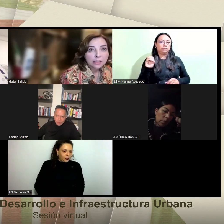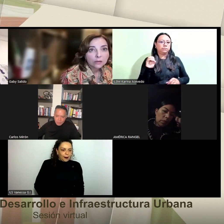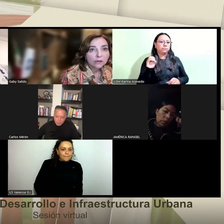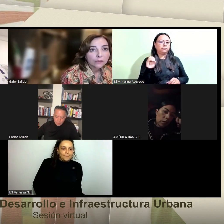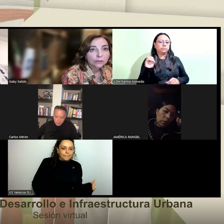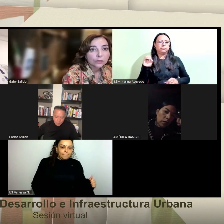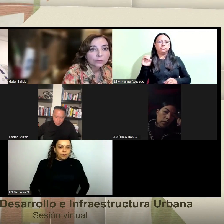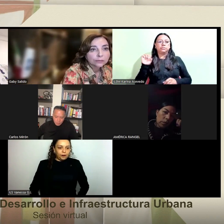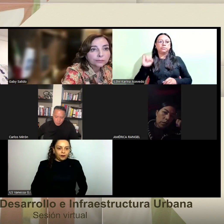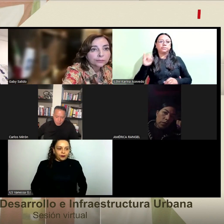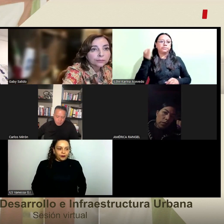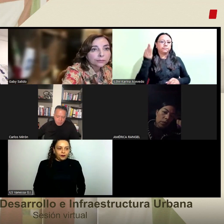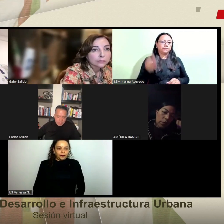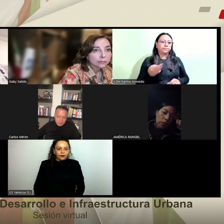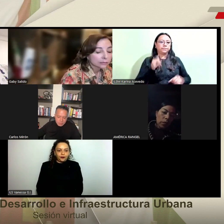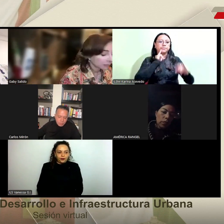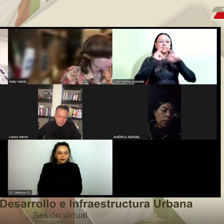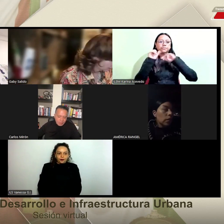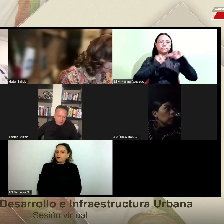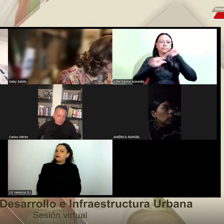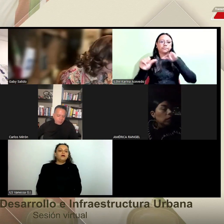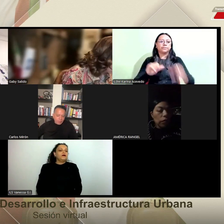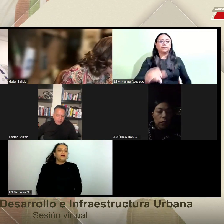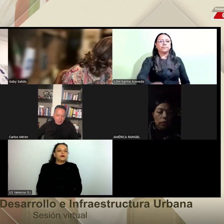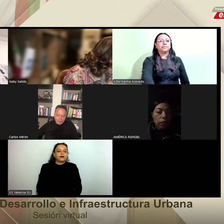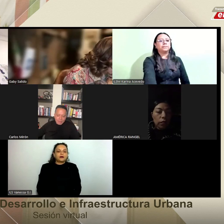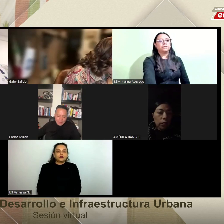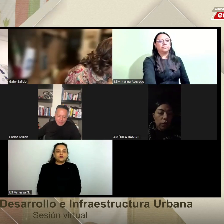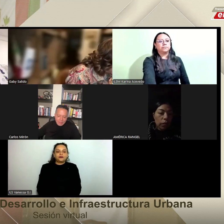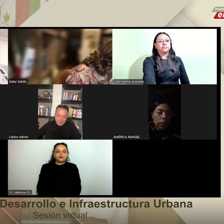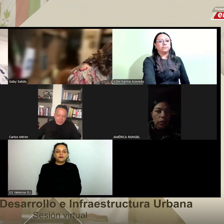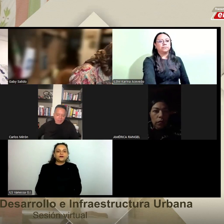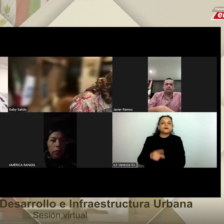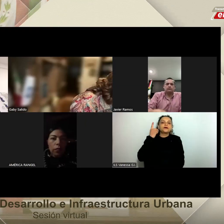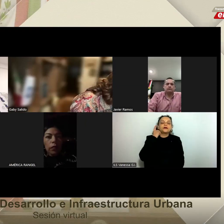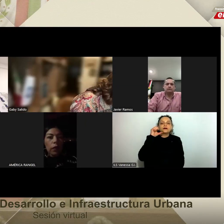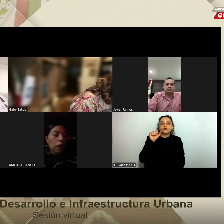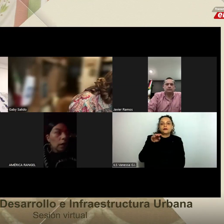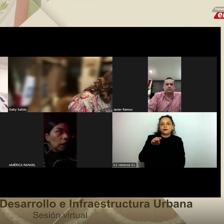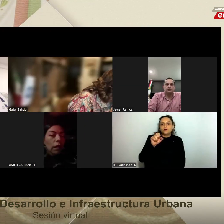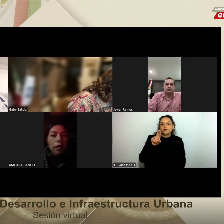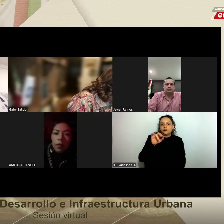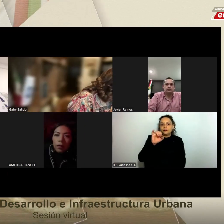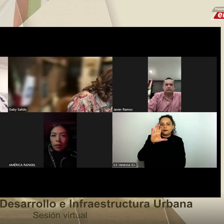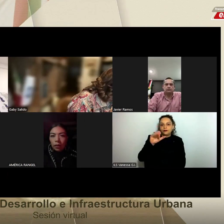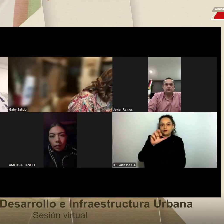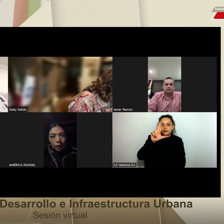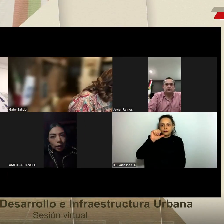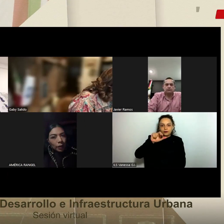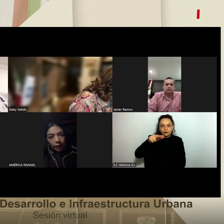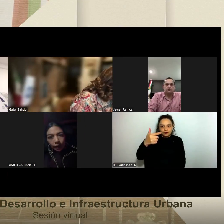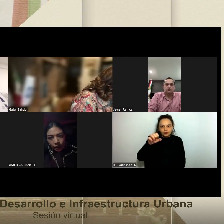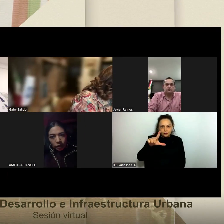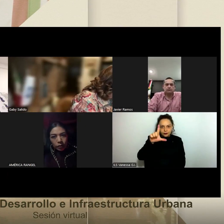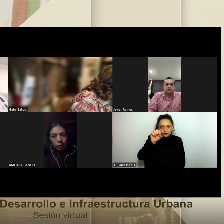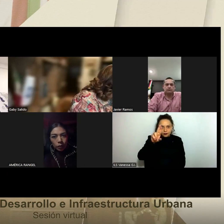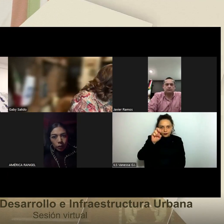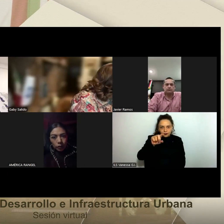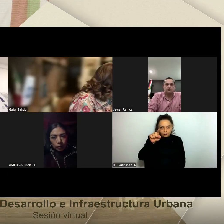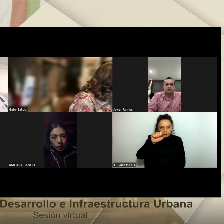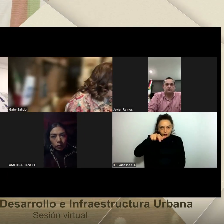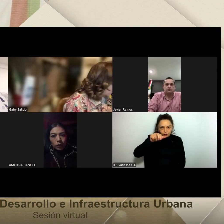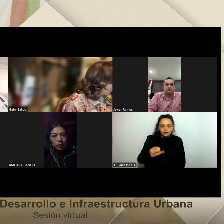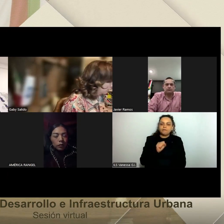Gabriela ha salido a favor. Gracias, diputada. Diputada América Alejandra Rangel Lorenzana. América Rangel a